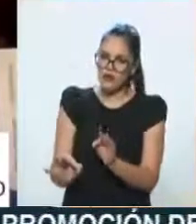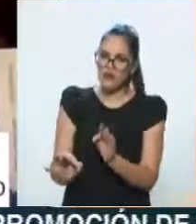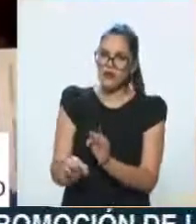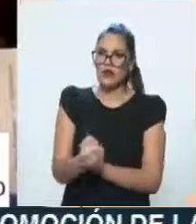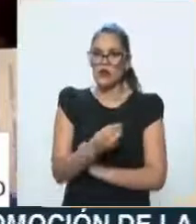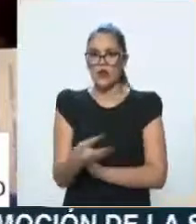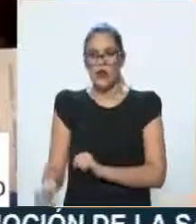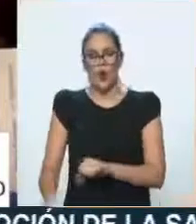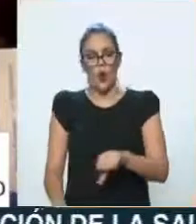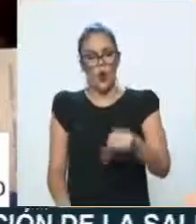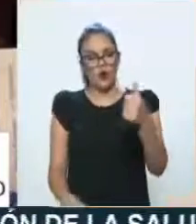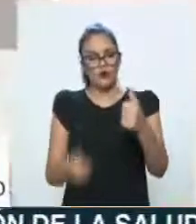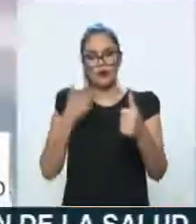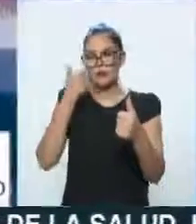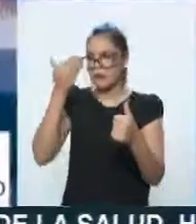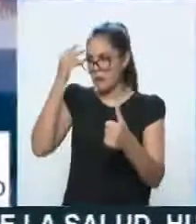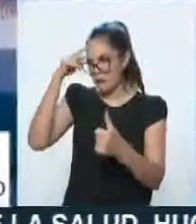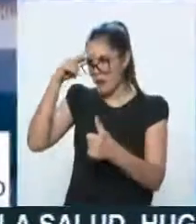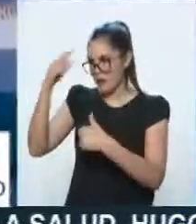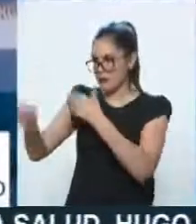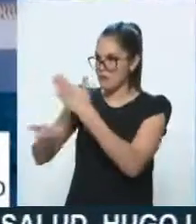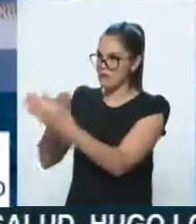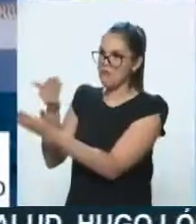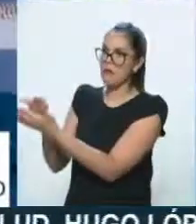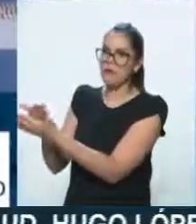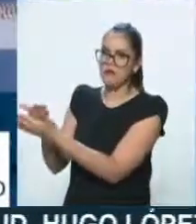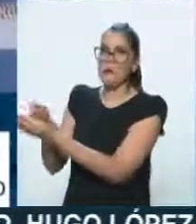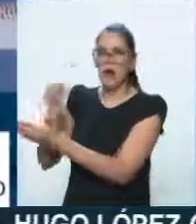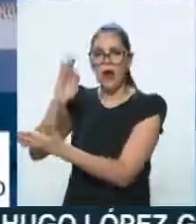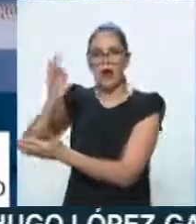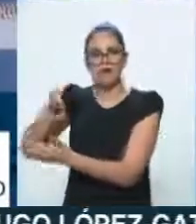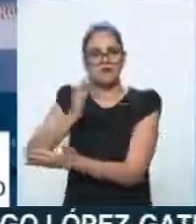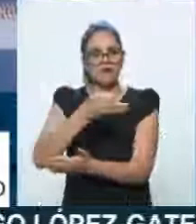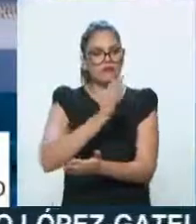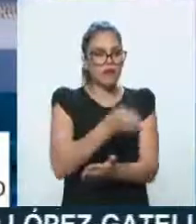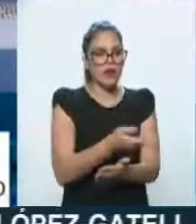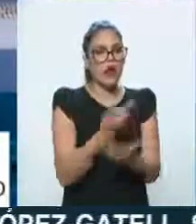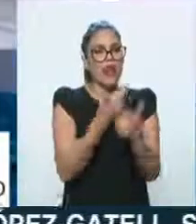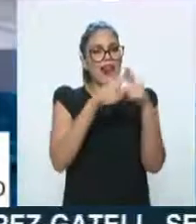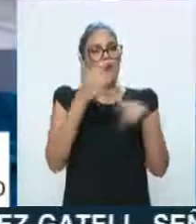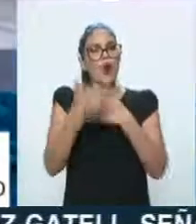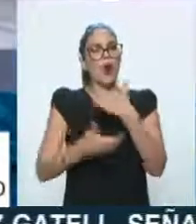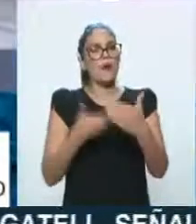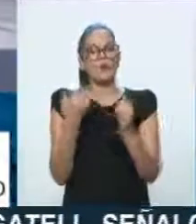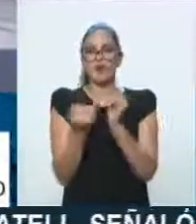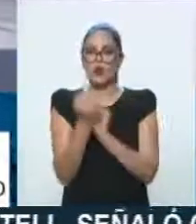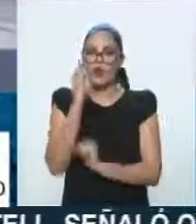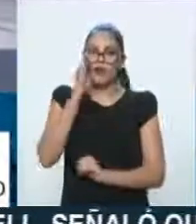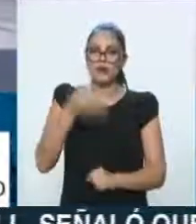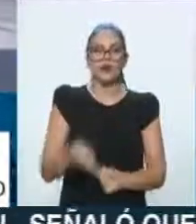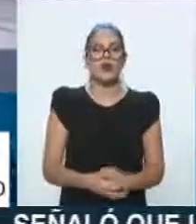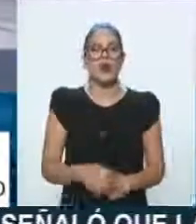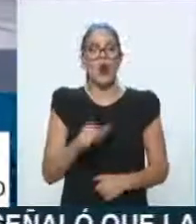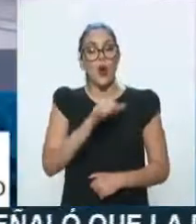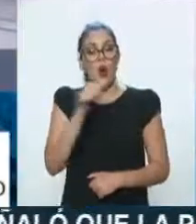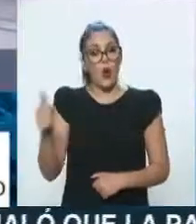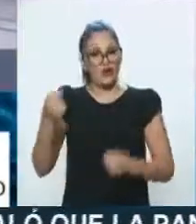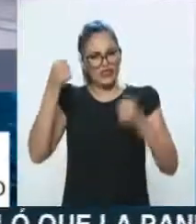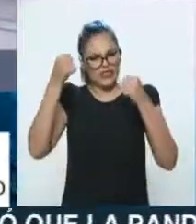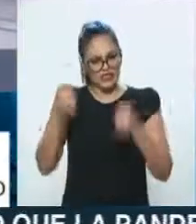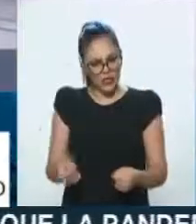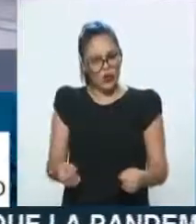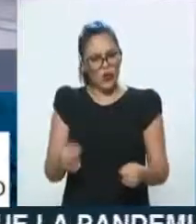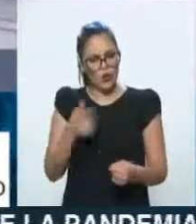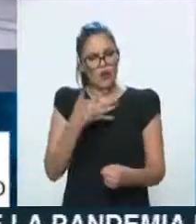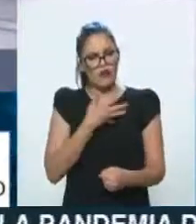que propuso México fueron aceptados y se mantuvo el libre comercio. Y un tema muy importante es que logramos mantener la certeza jurídica